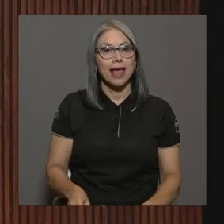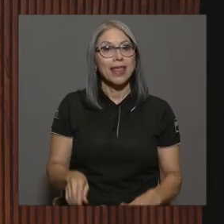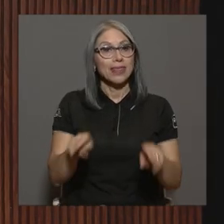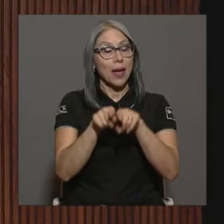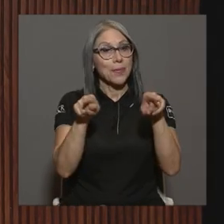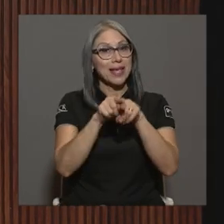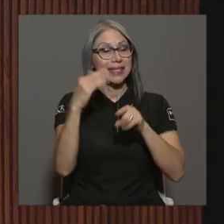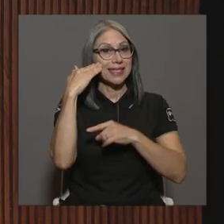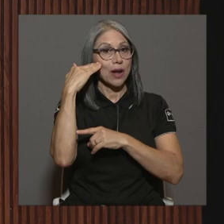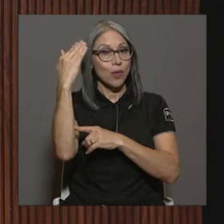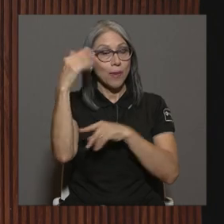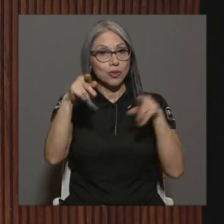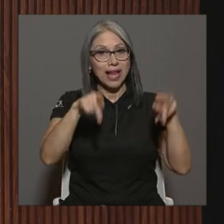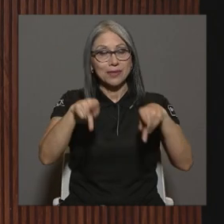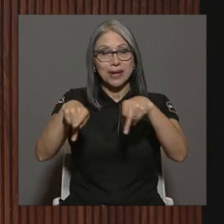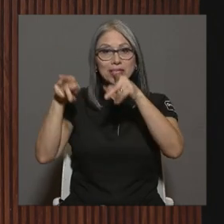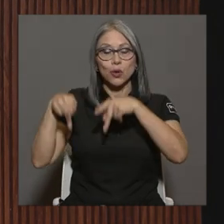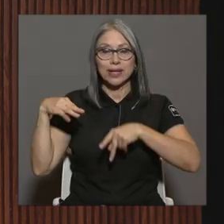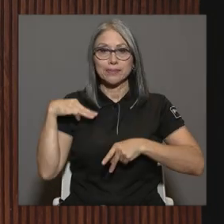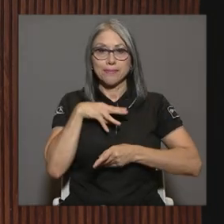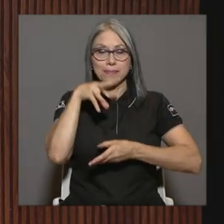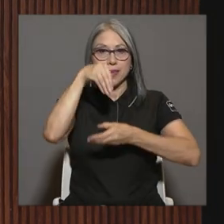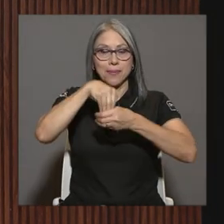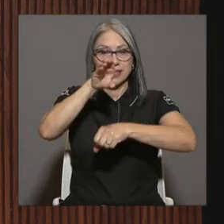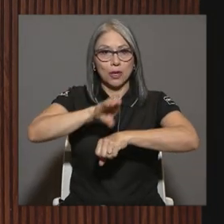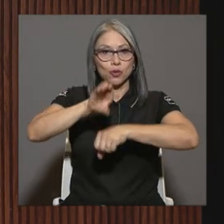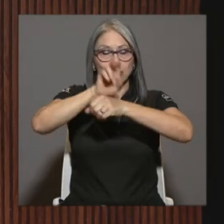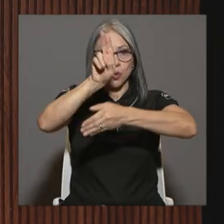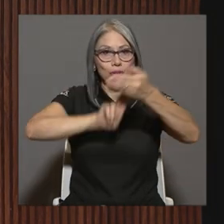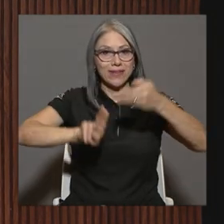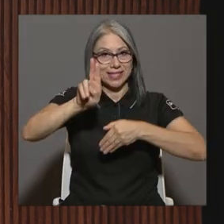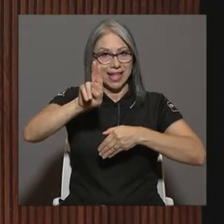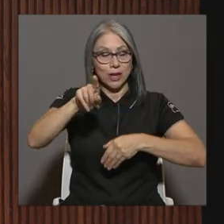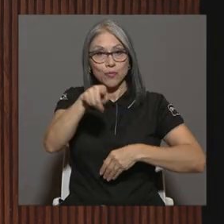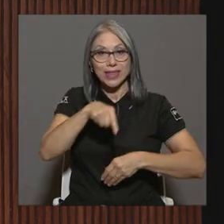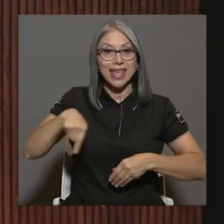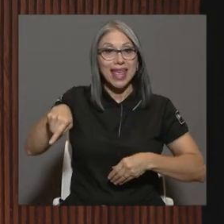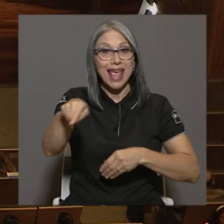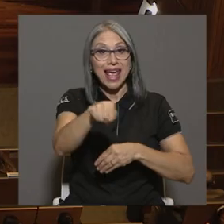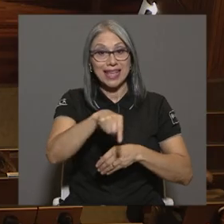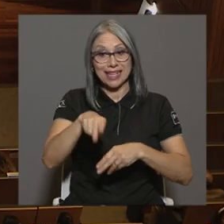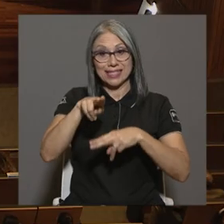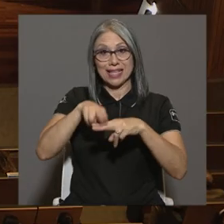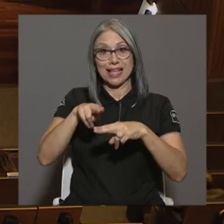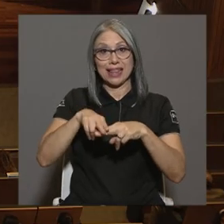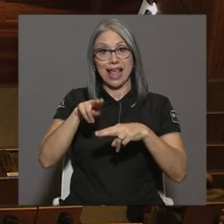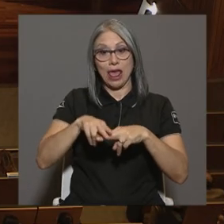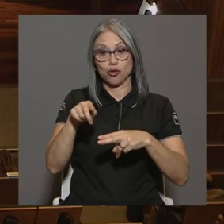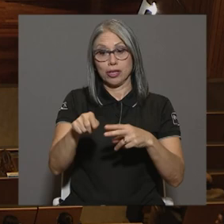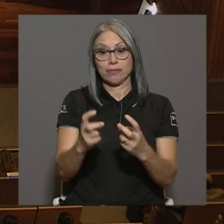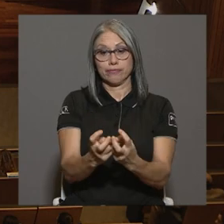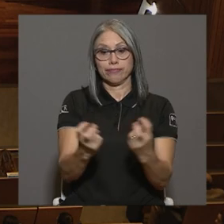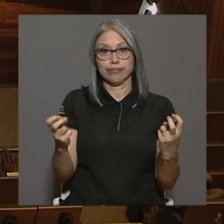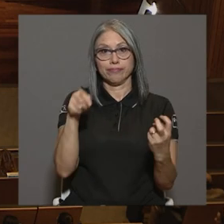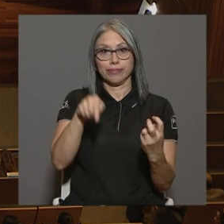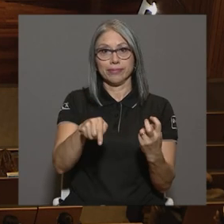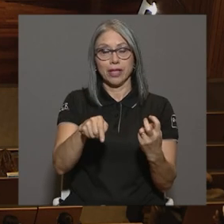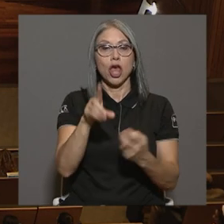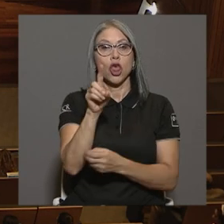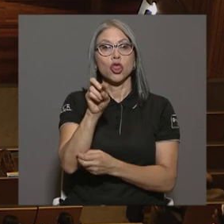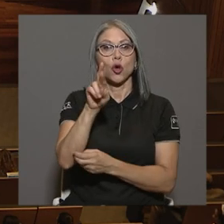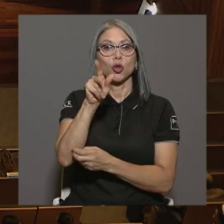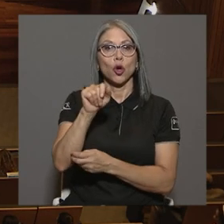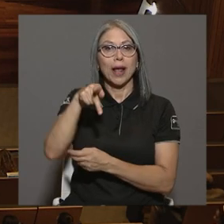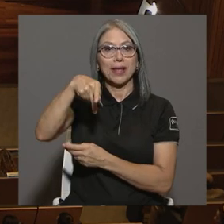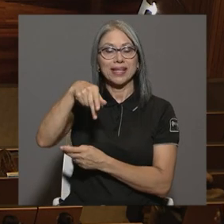señoras y señores miembros del Consejo Universitario, quienes se encuentran en las primeras butacas de este auditorio, la doctora Patricia